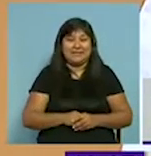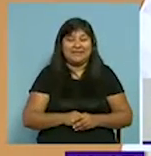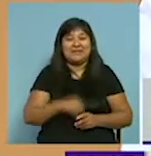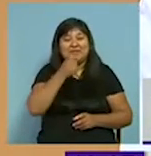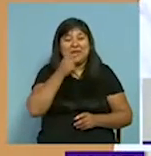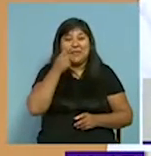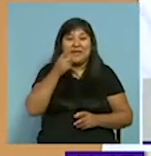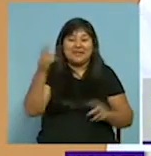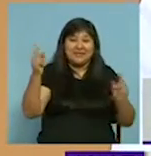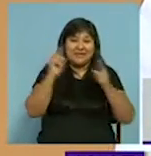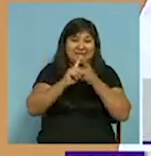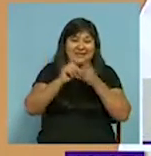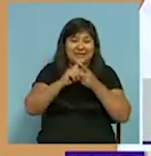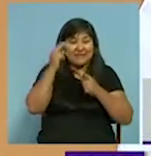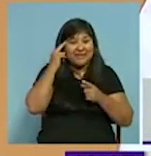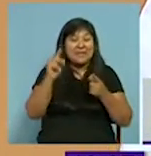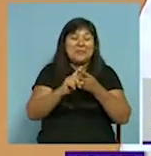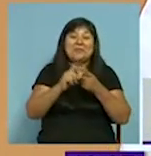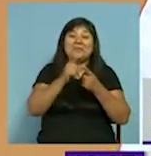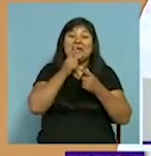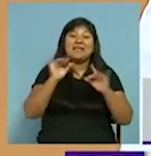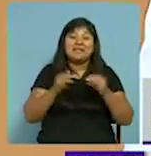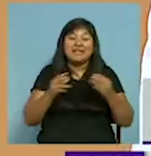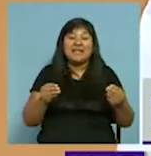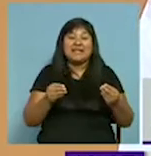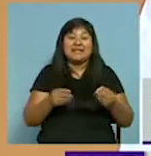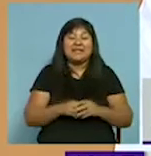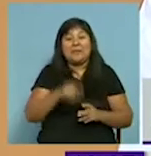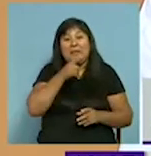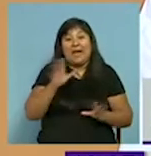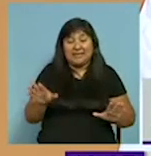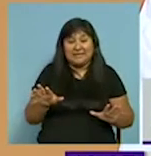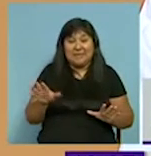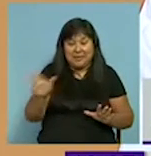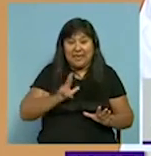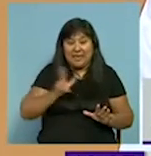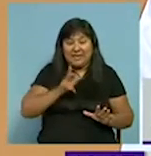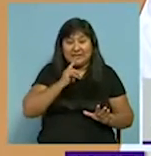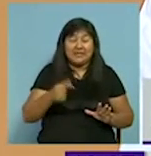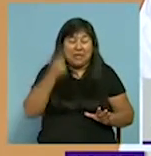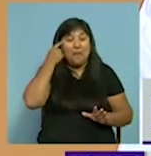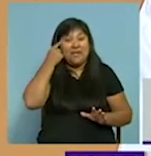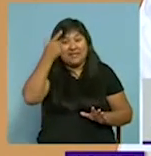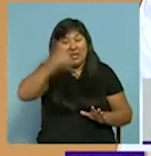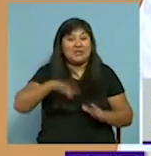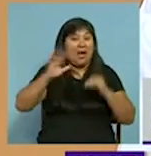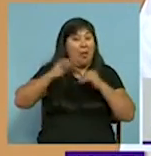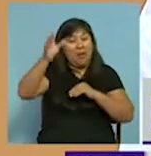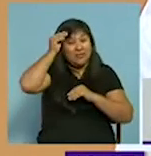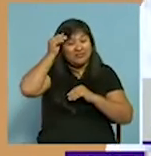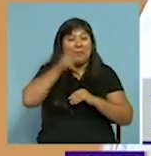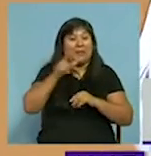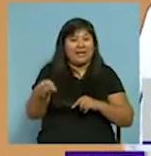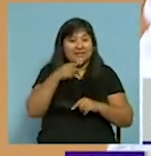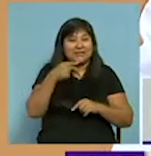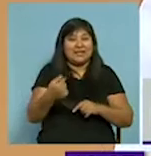nos ha hablado reciente de hoy y algunas de las cosas que hiciste dan vuelta por un poquito por